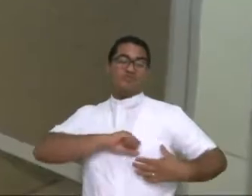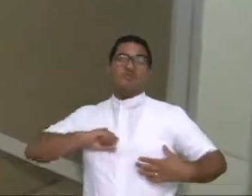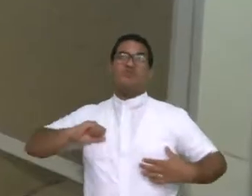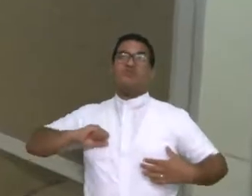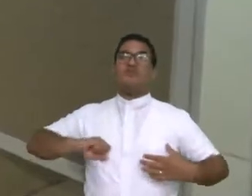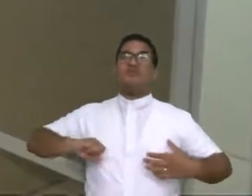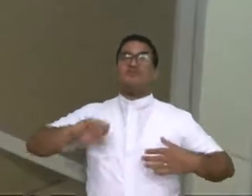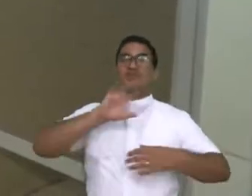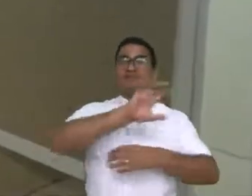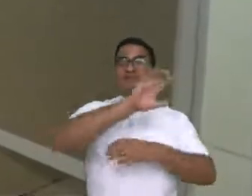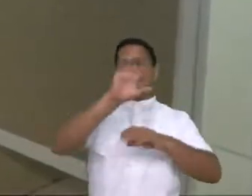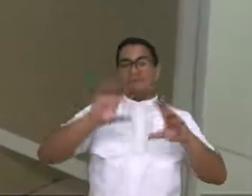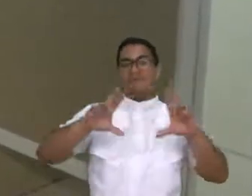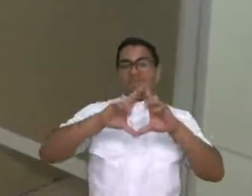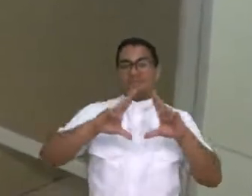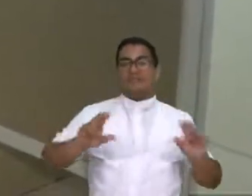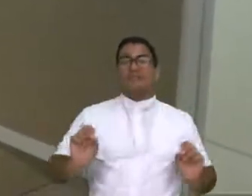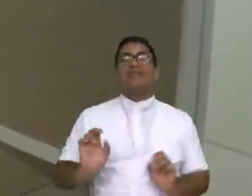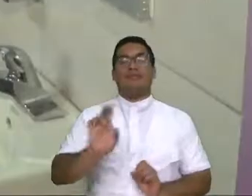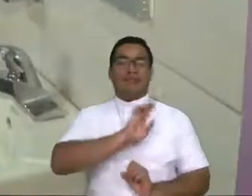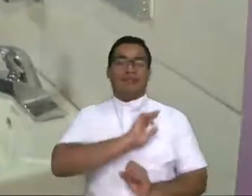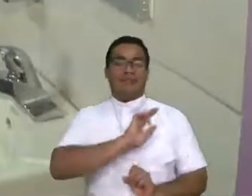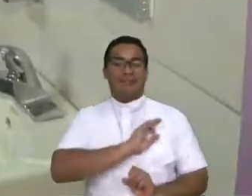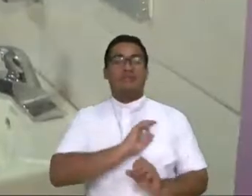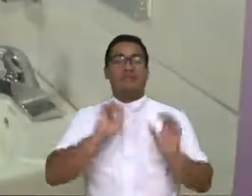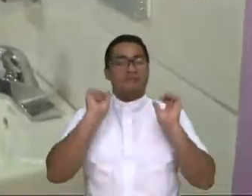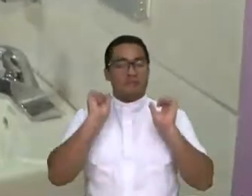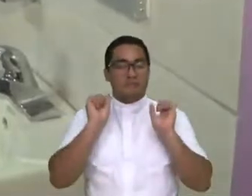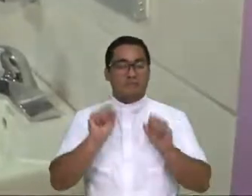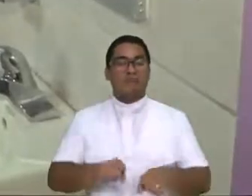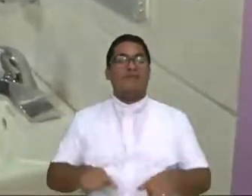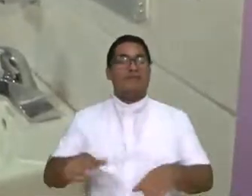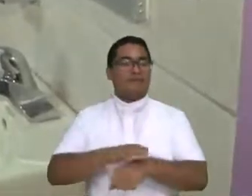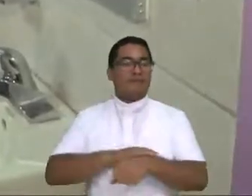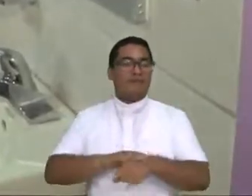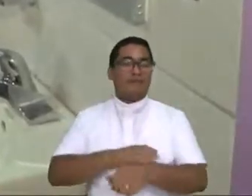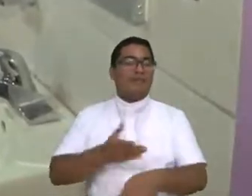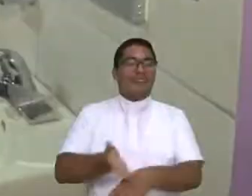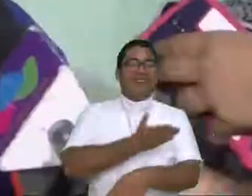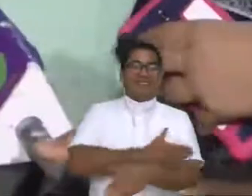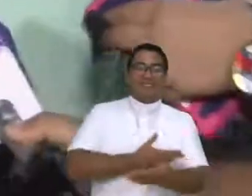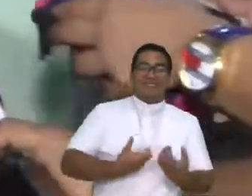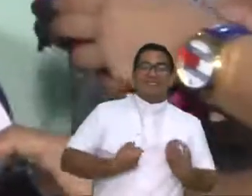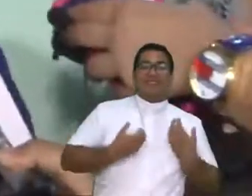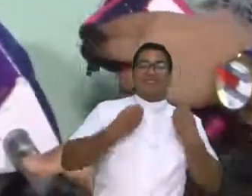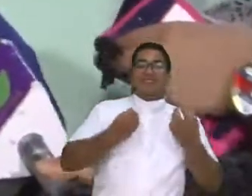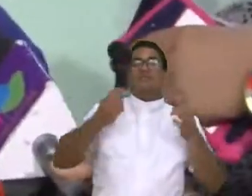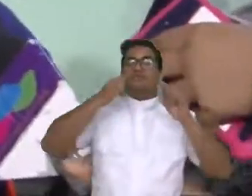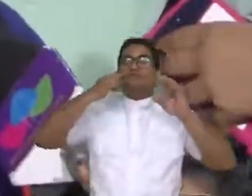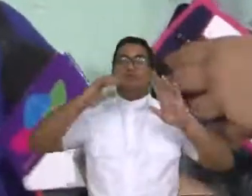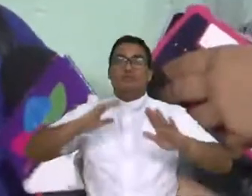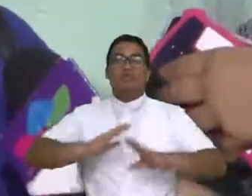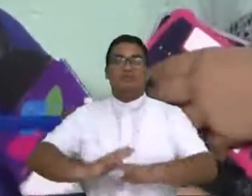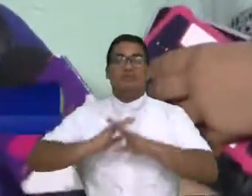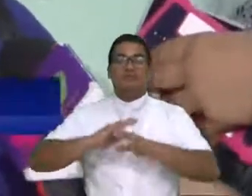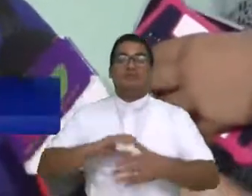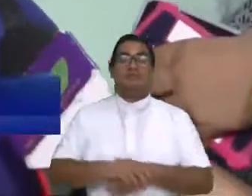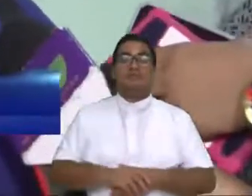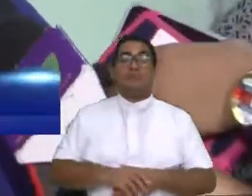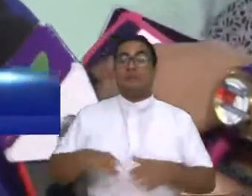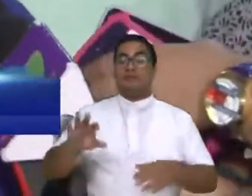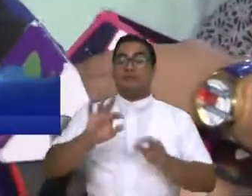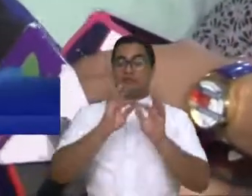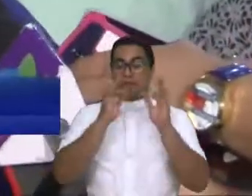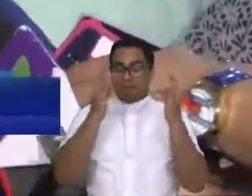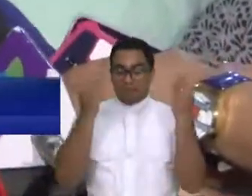los departamentos del país y eso nos permite la detección temprana del cáncer. Nos sentimos orgullosos, la familia, de